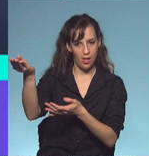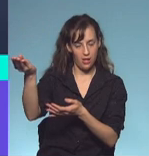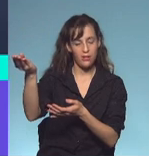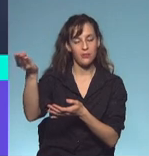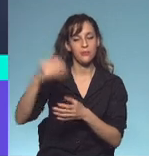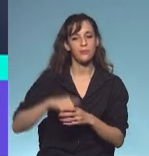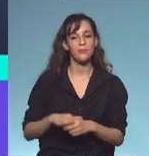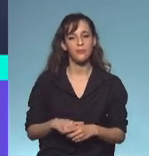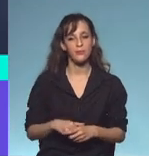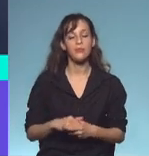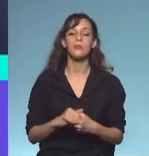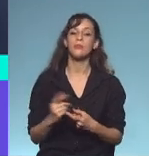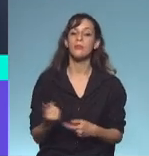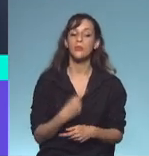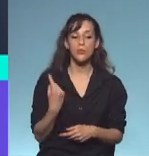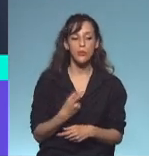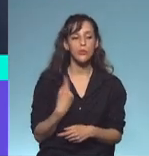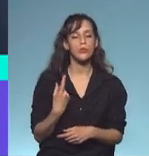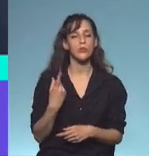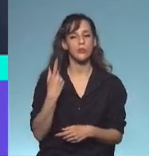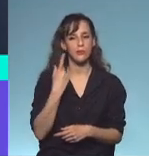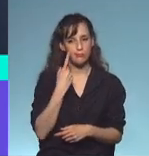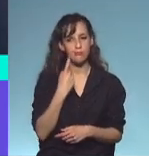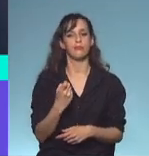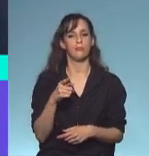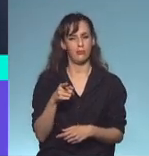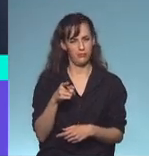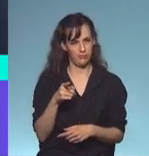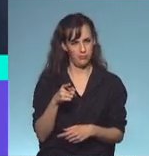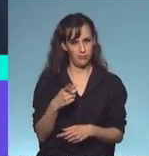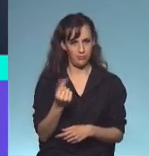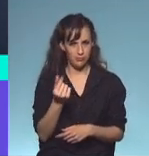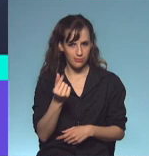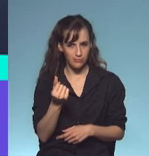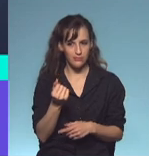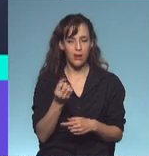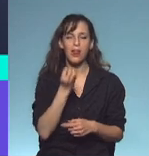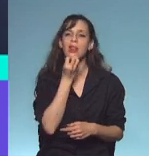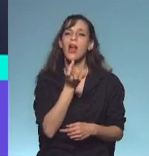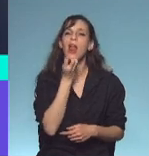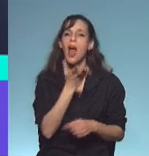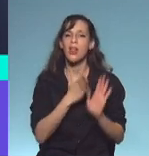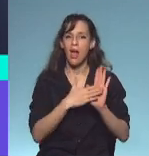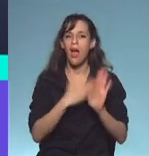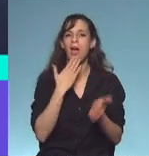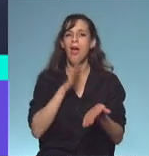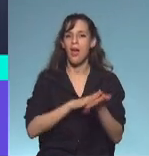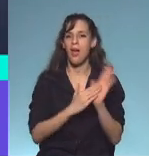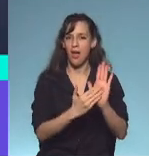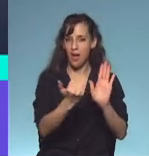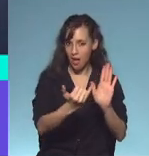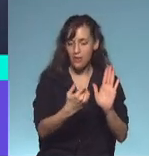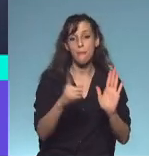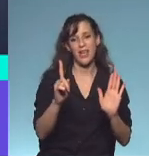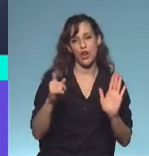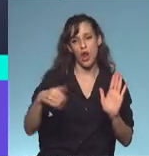también lo que identificamos cuando vemos ese acervo de riqueza declarada es que una parte